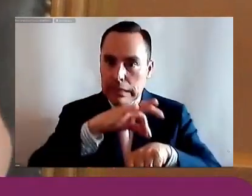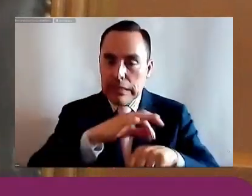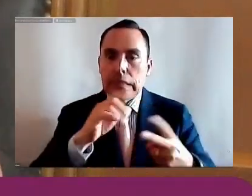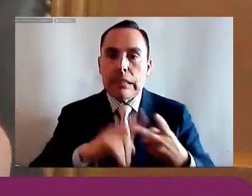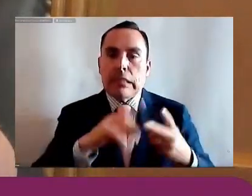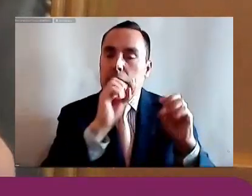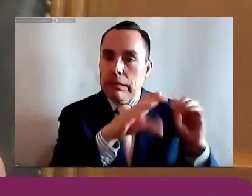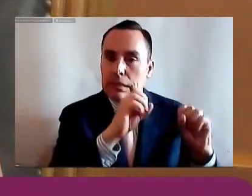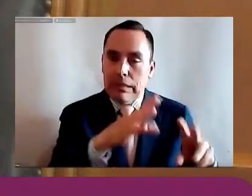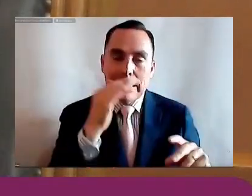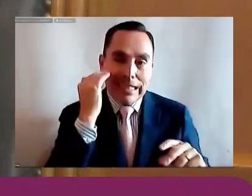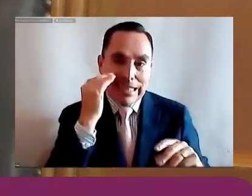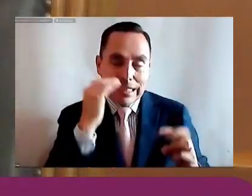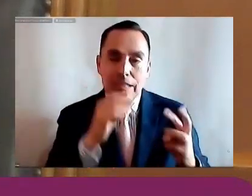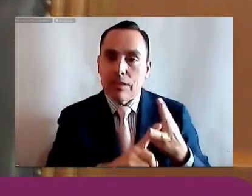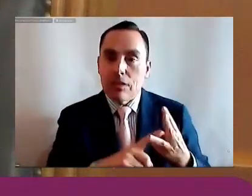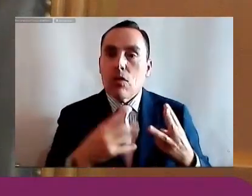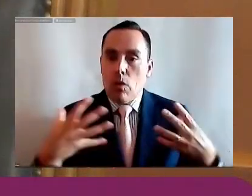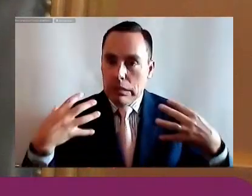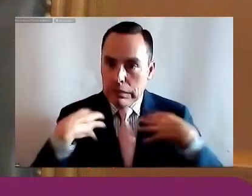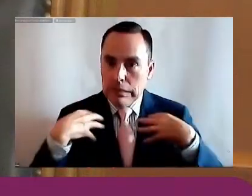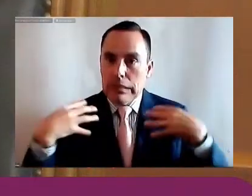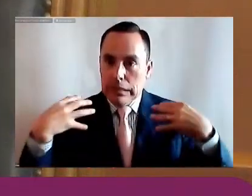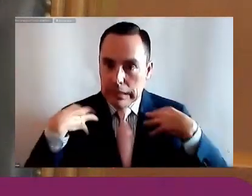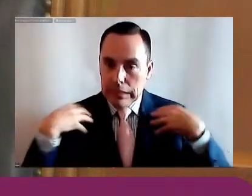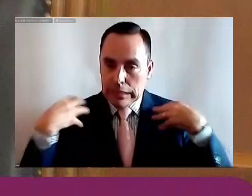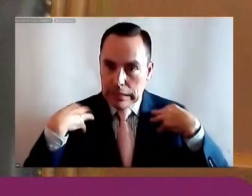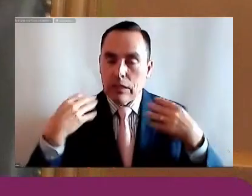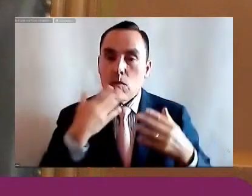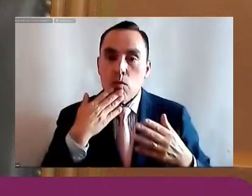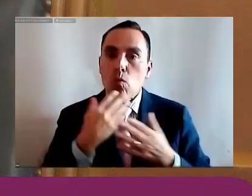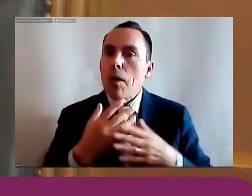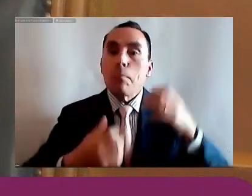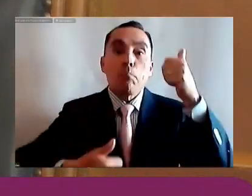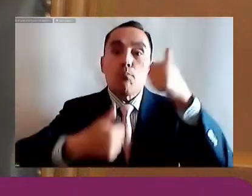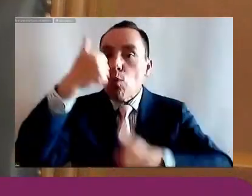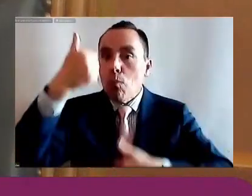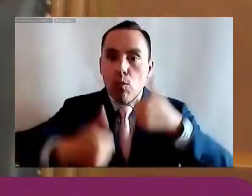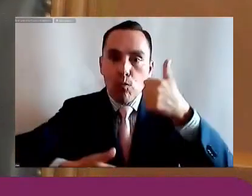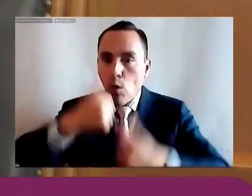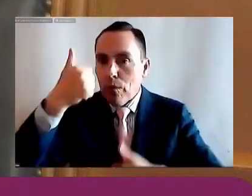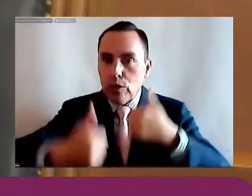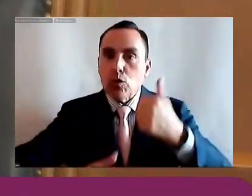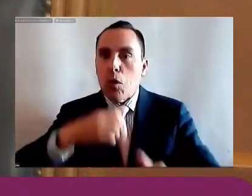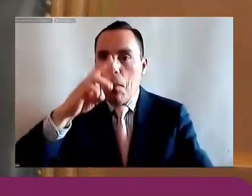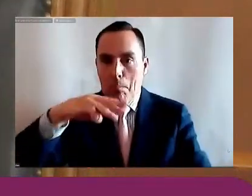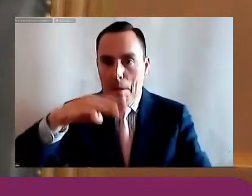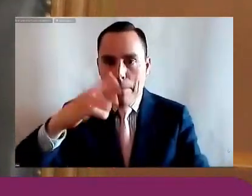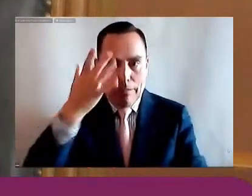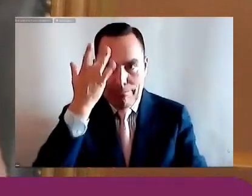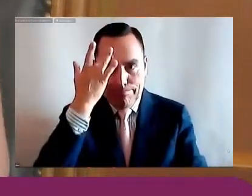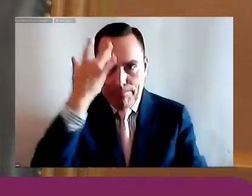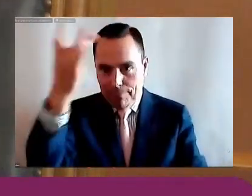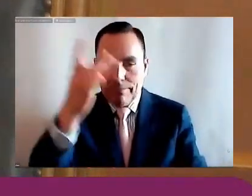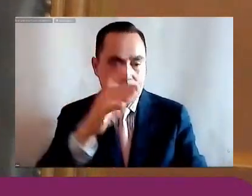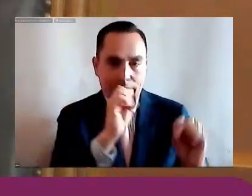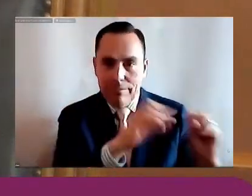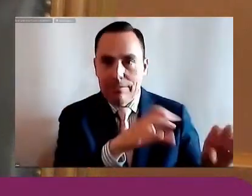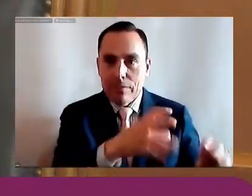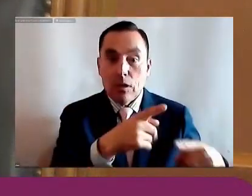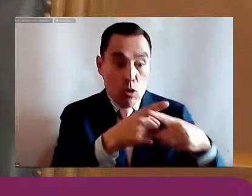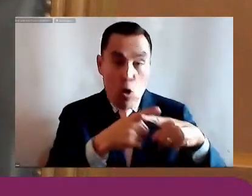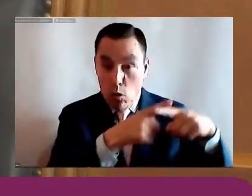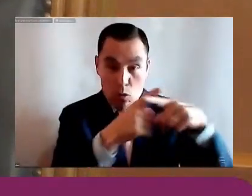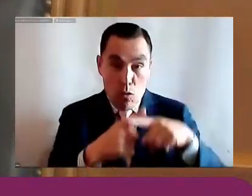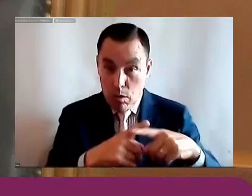y se va recargando como una tarea altamente profesionalizada, dicho en esos términos, pero no reconocida ni socialmente y